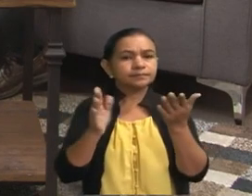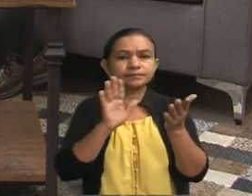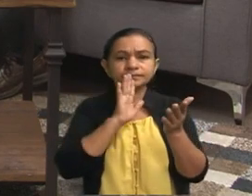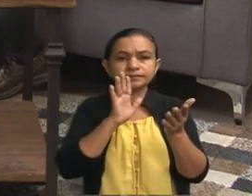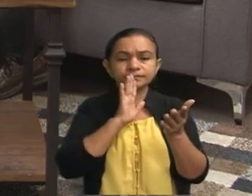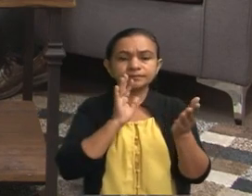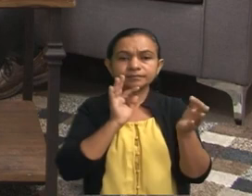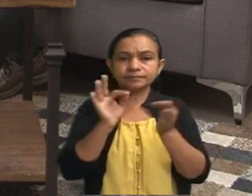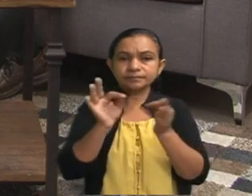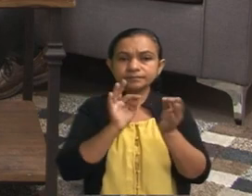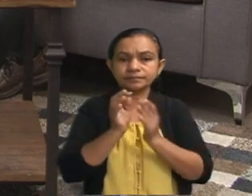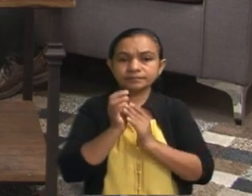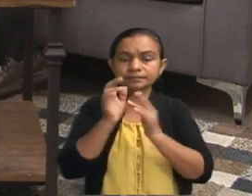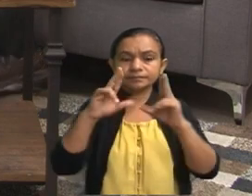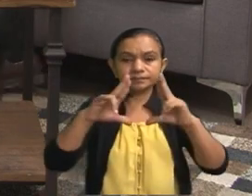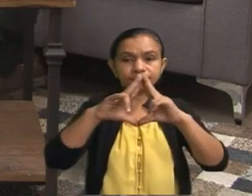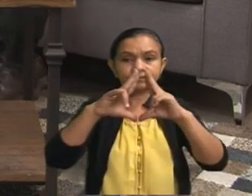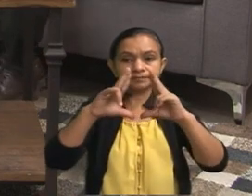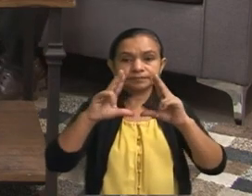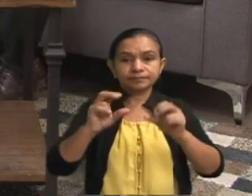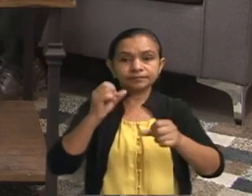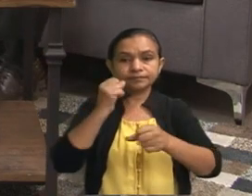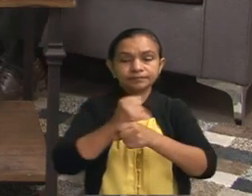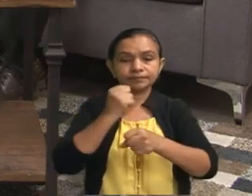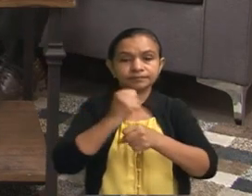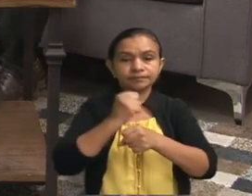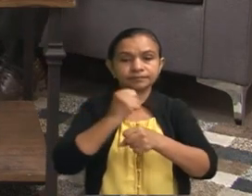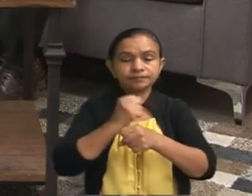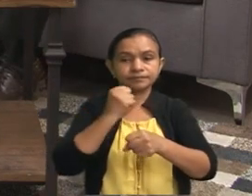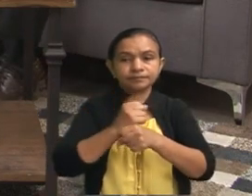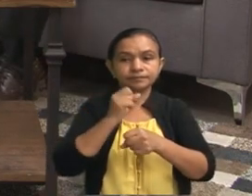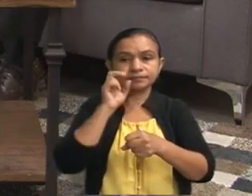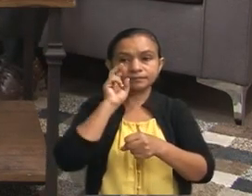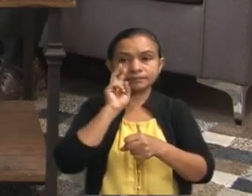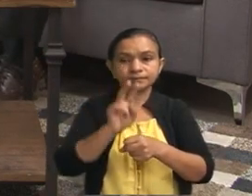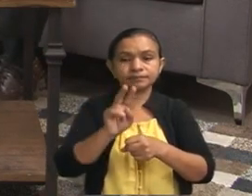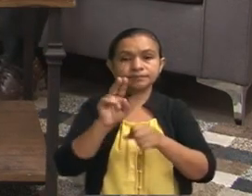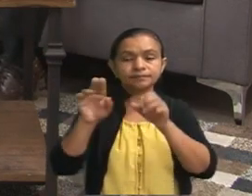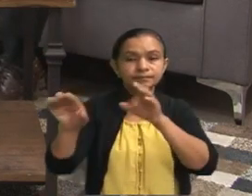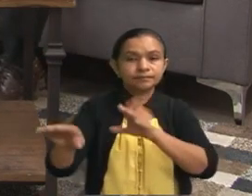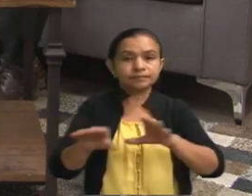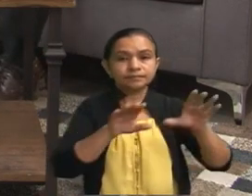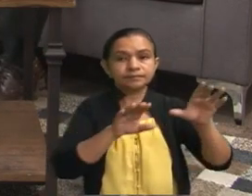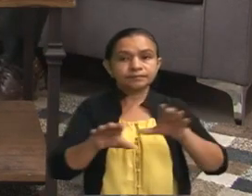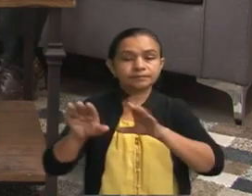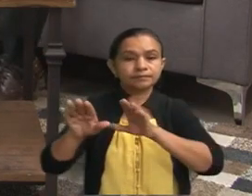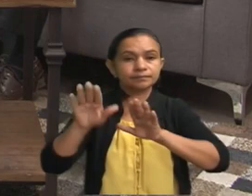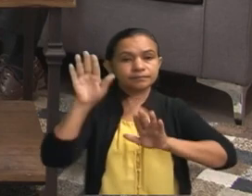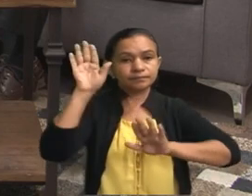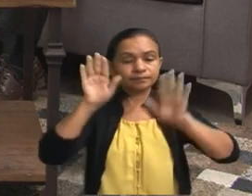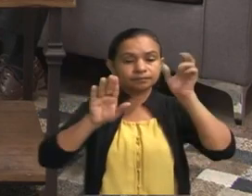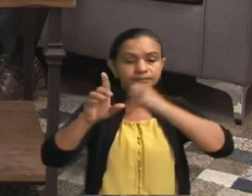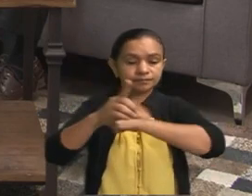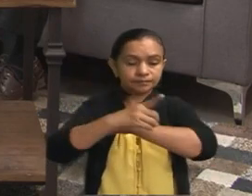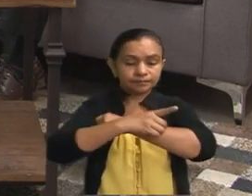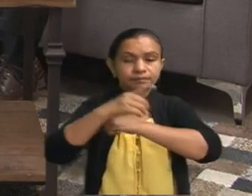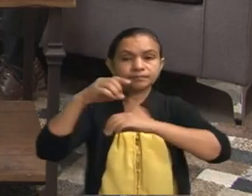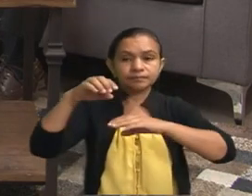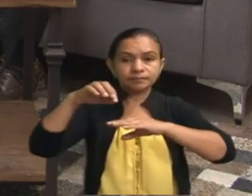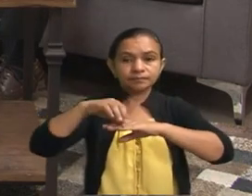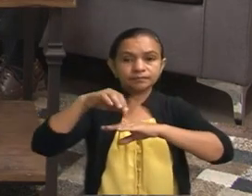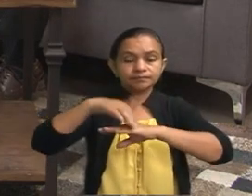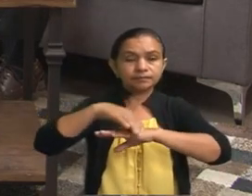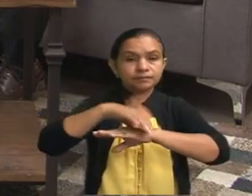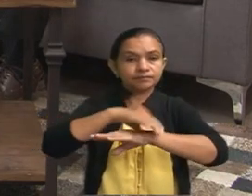duda alguna, el liderazgo de Nicaragua dentro de este trabajo, lo vemos desde el compromiso de las autoridades, el gobierno, el comandante Daniel, la compañera Rosario,